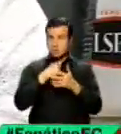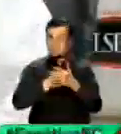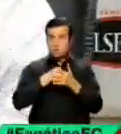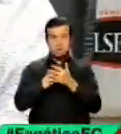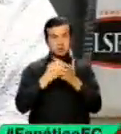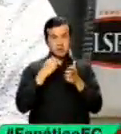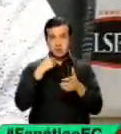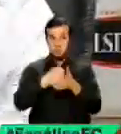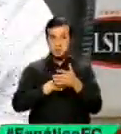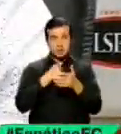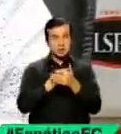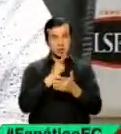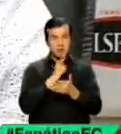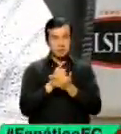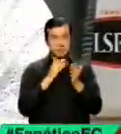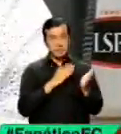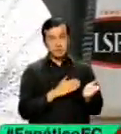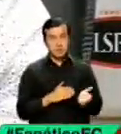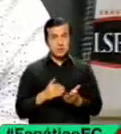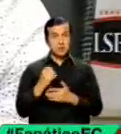todo. Hay que tener